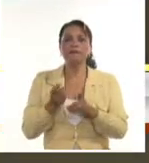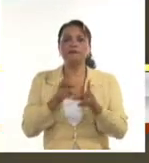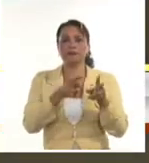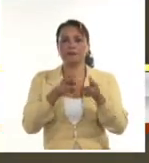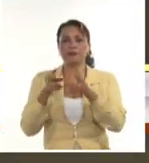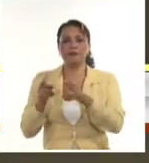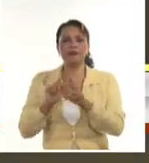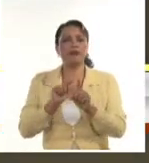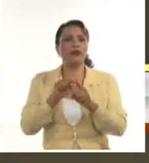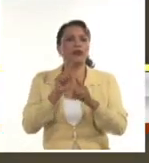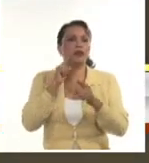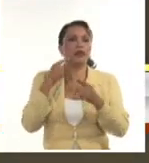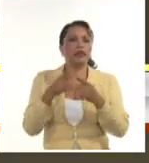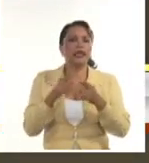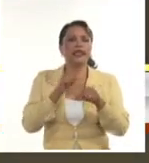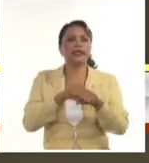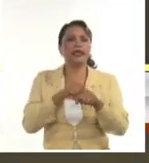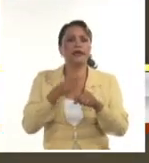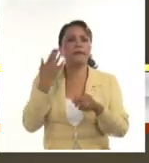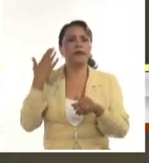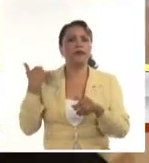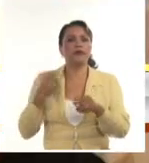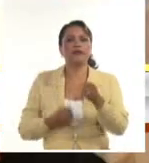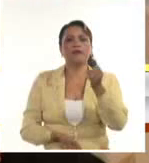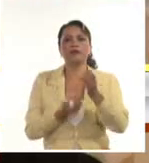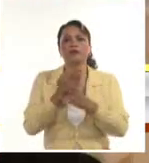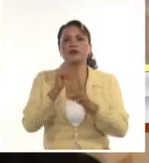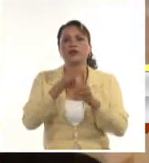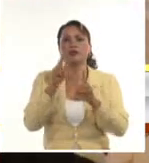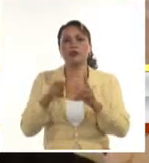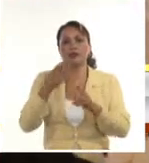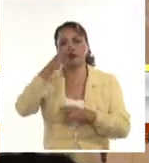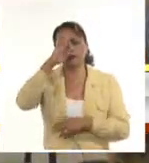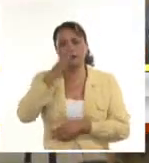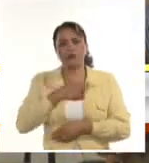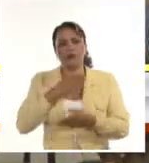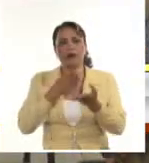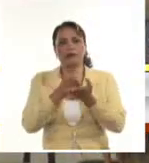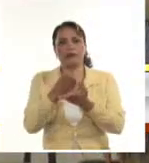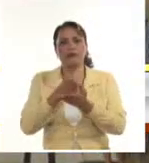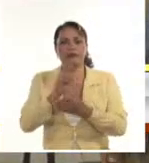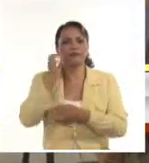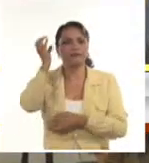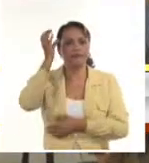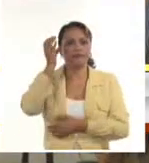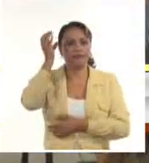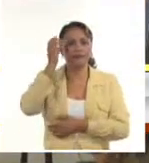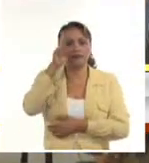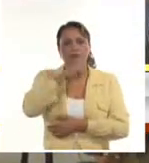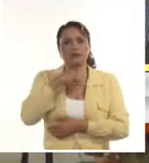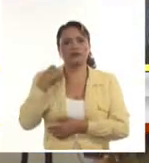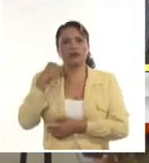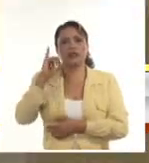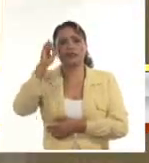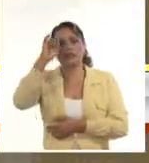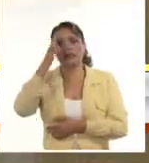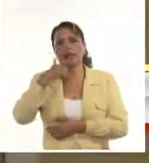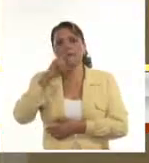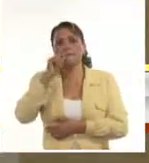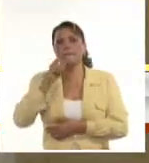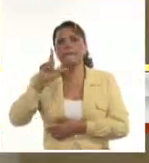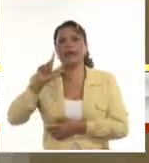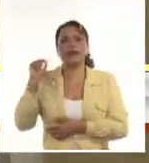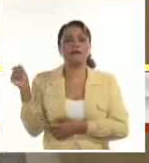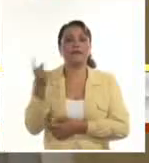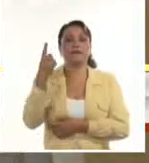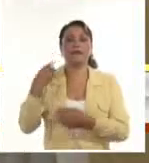en perspectiva los tiempos de fundación del Teatro Nacional de Cuba a través de los criterios de la doctora Isabel Monal, su primera directora.